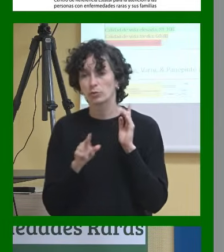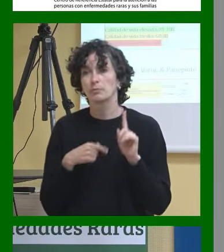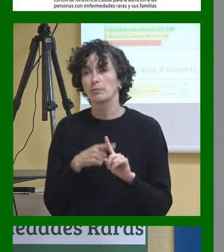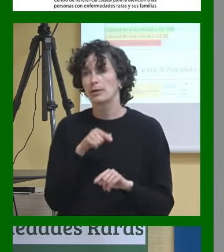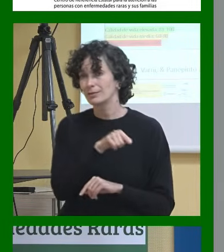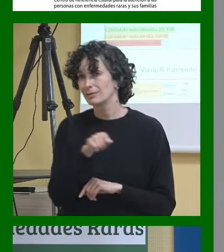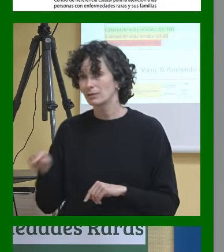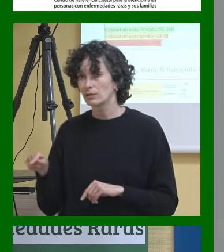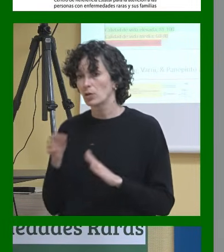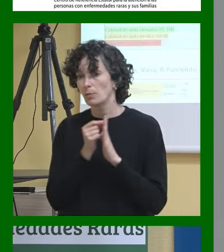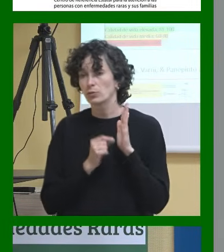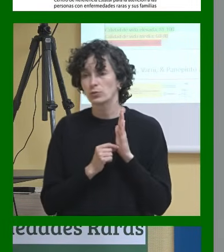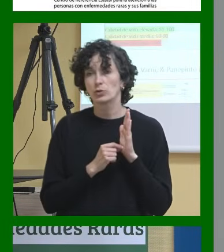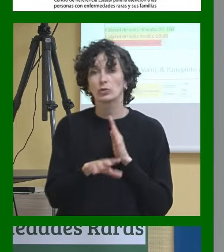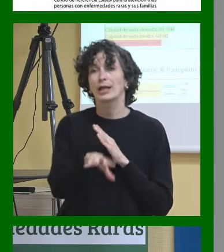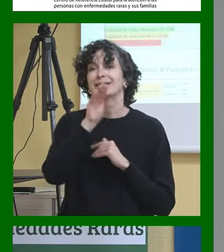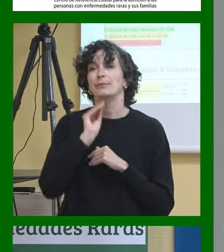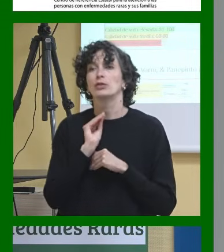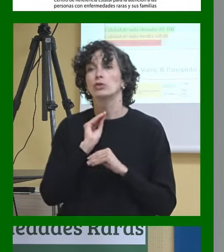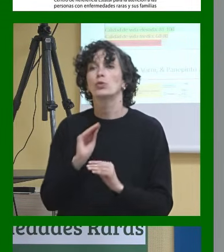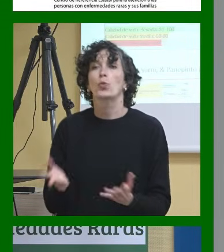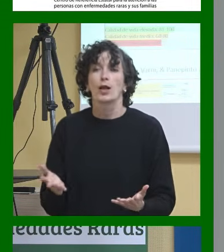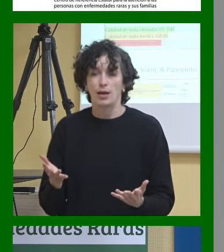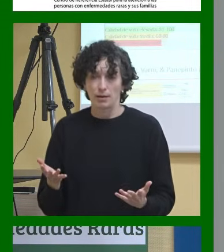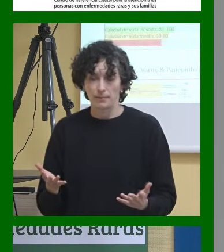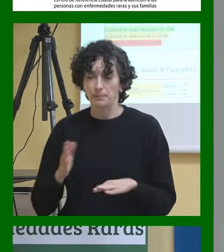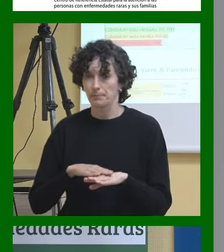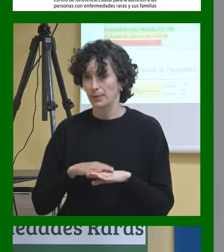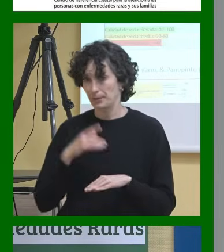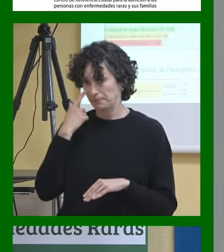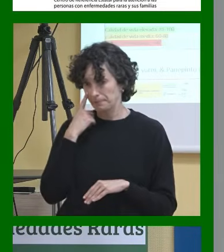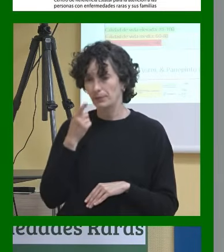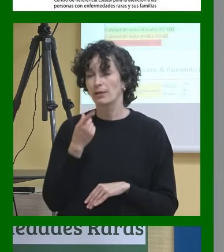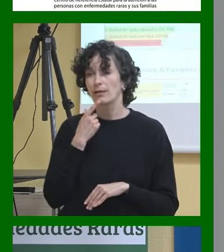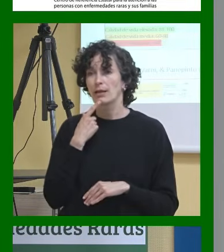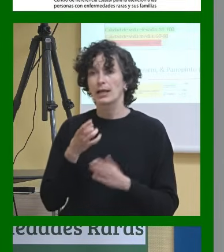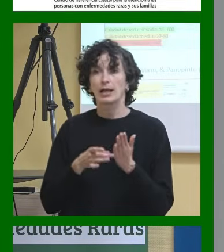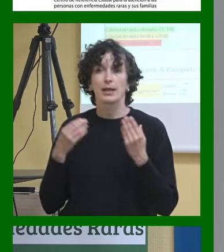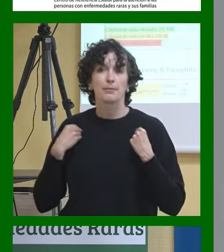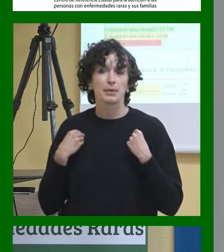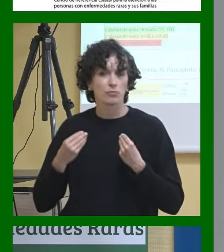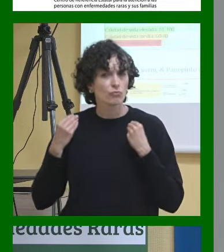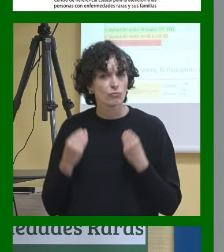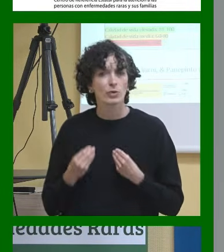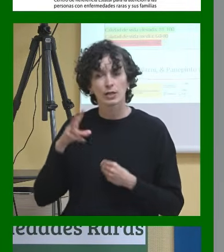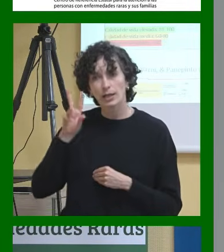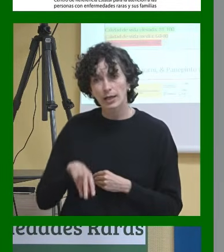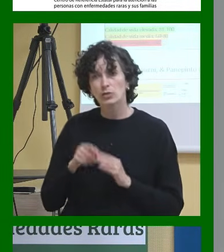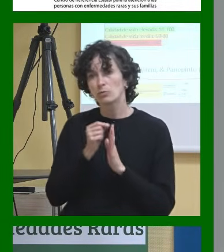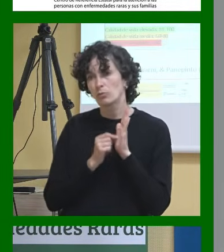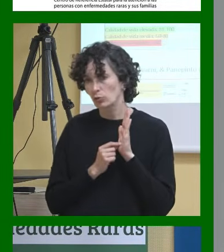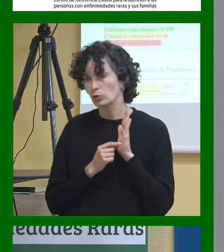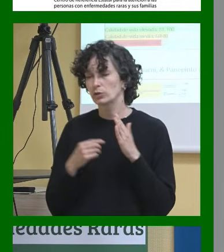de cada una de esas puntuaciones. Como veis, para considerar que hay una calidad de vida buena o elevada, las puntuaciones deberían